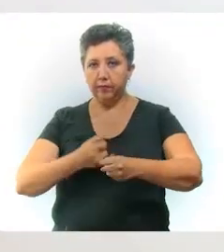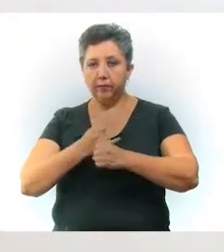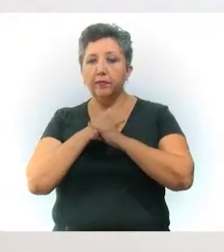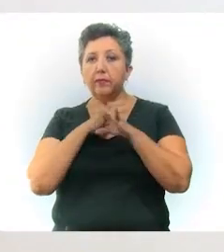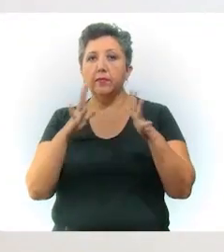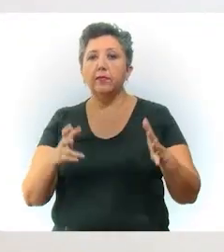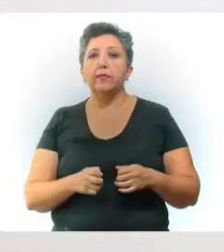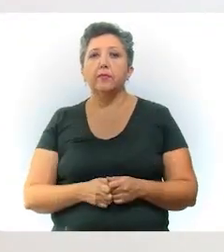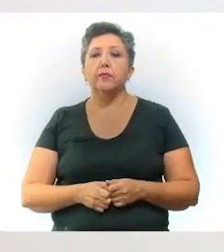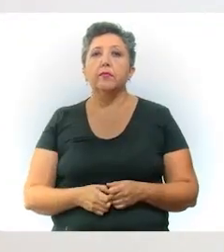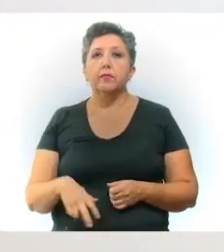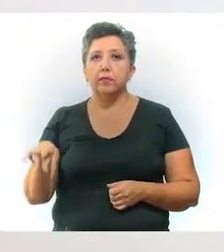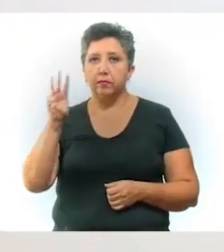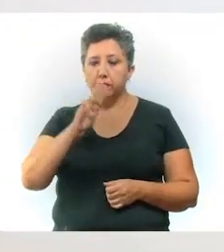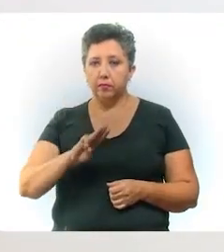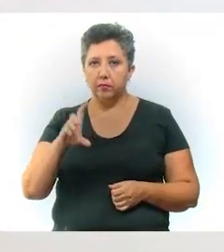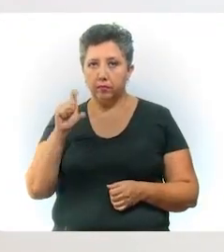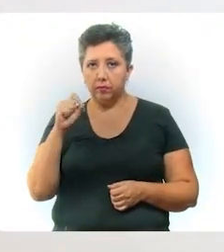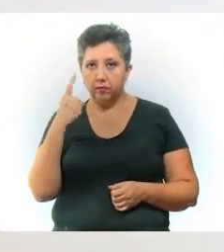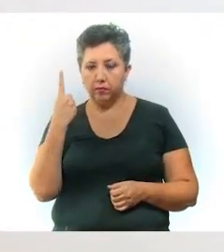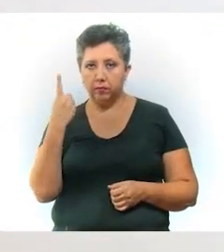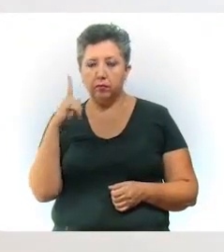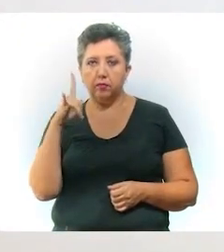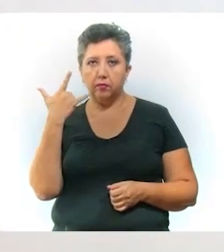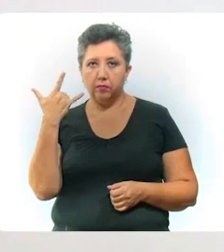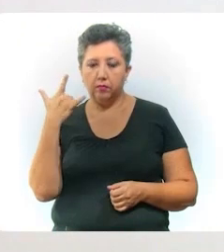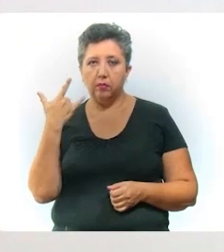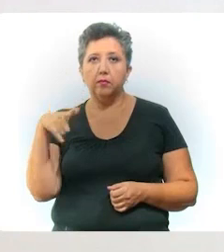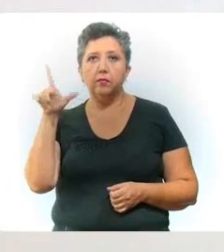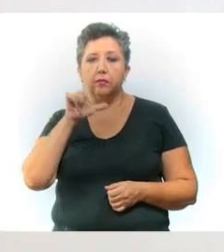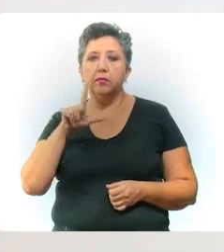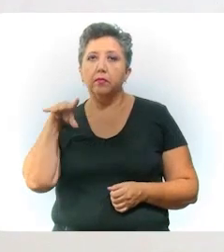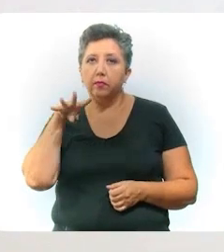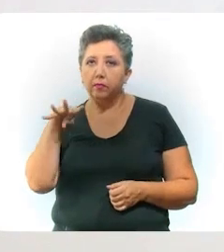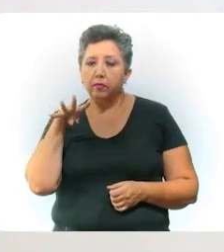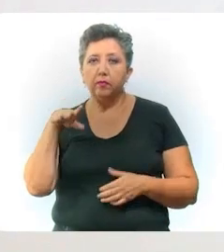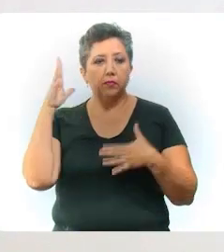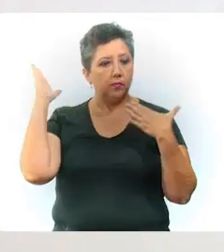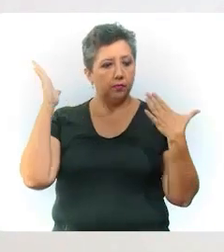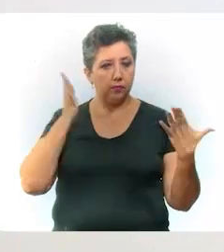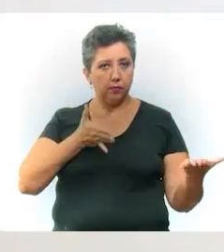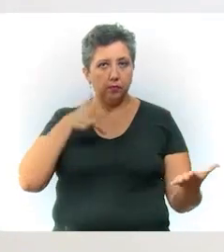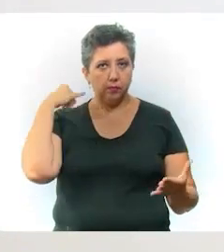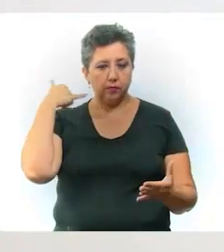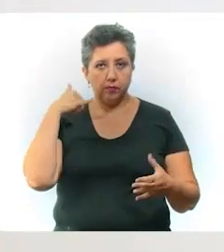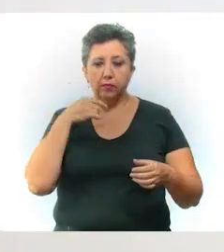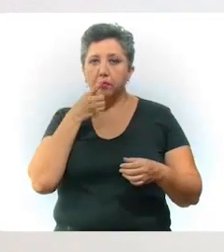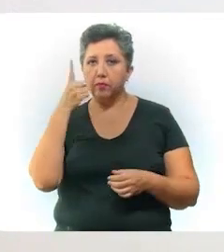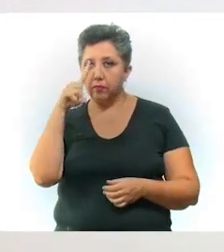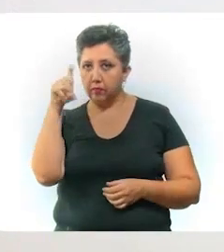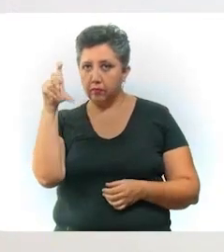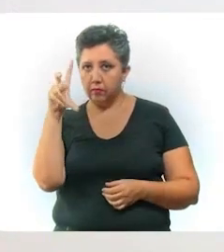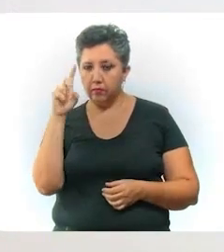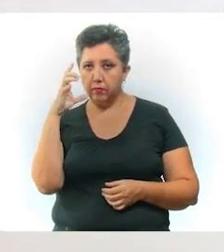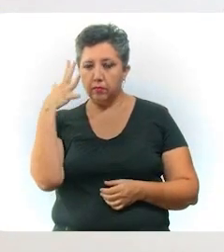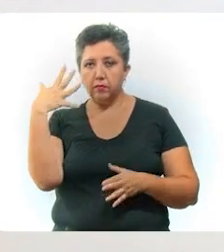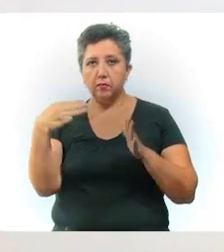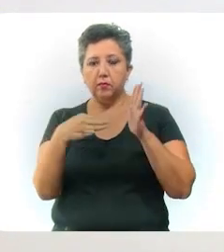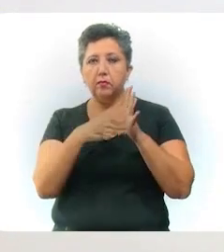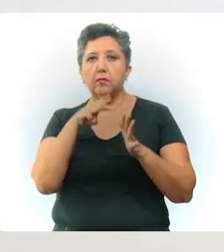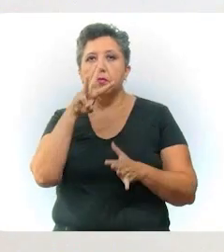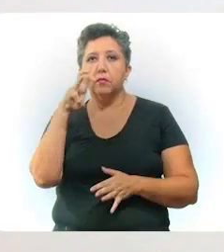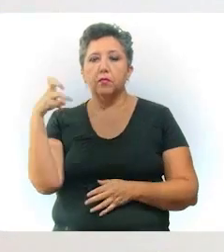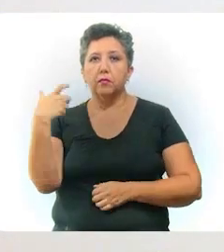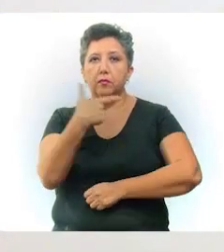es el parte médico de este miércoles 21 de julio. El lunes 19 llegó a Yucatán un nuevo lote de